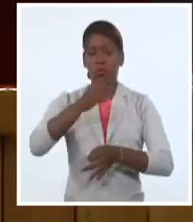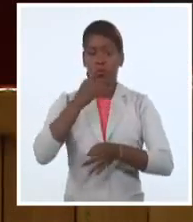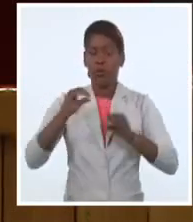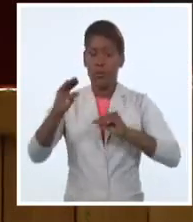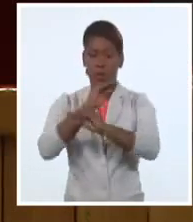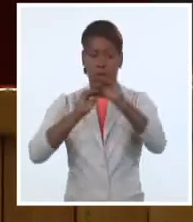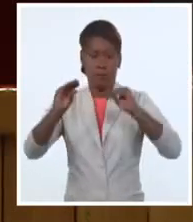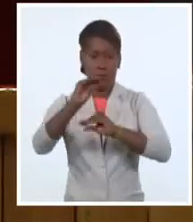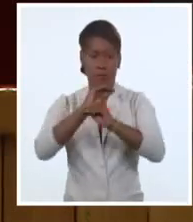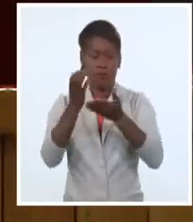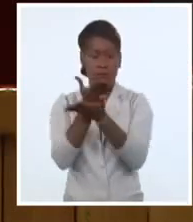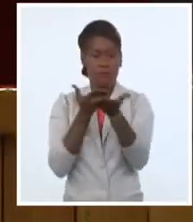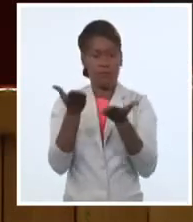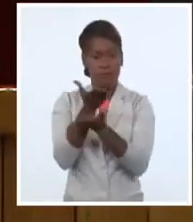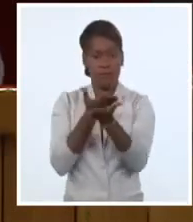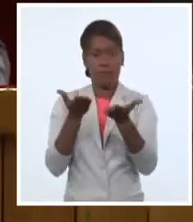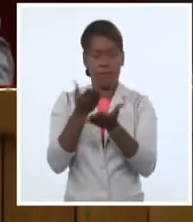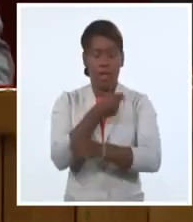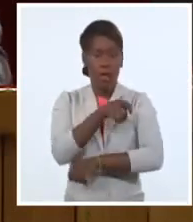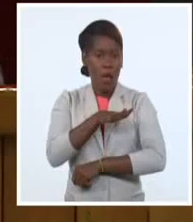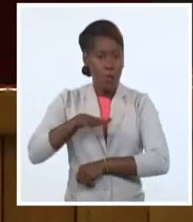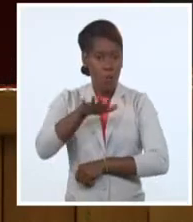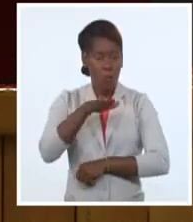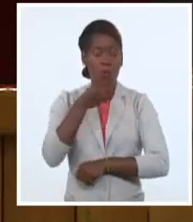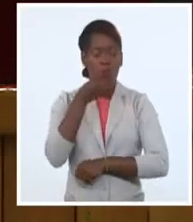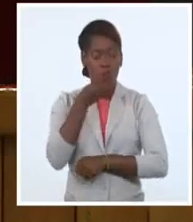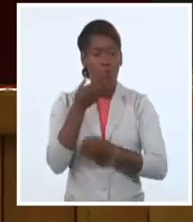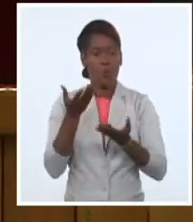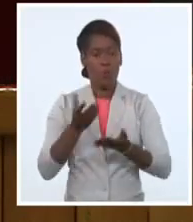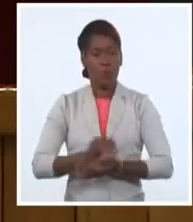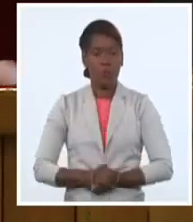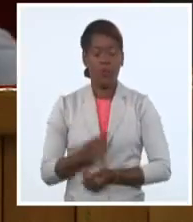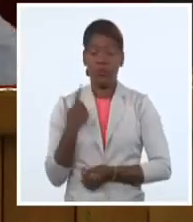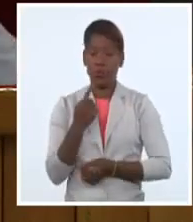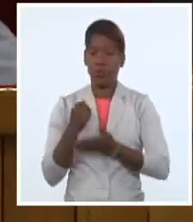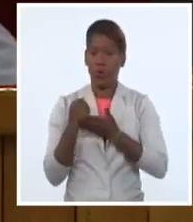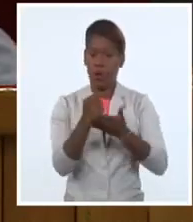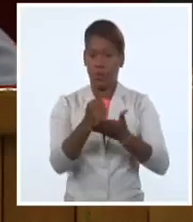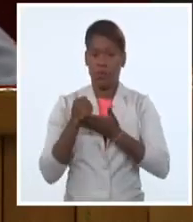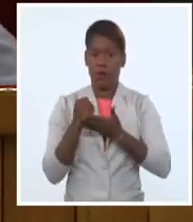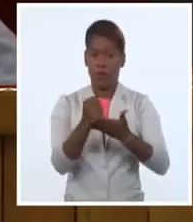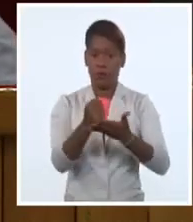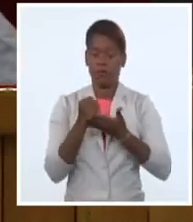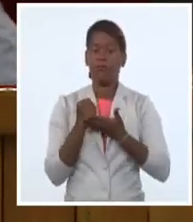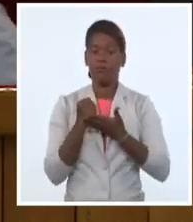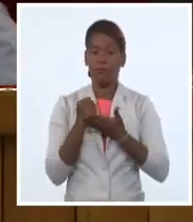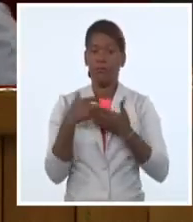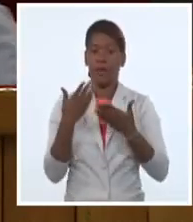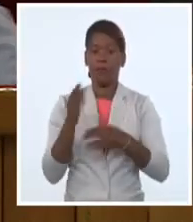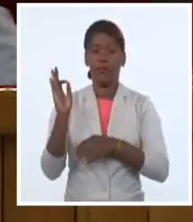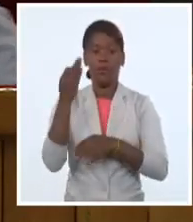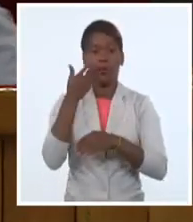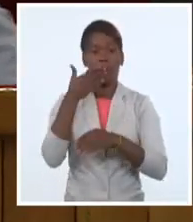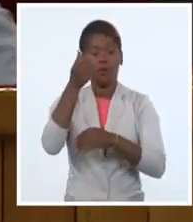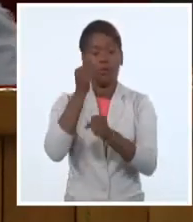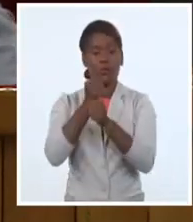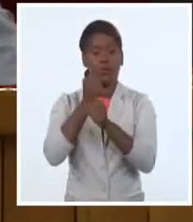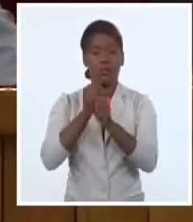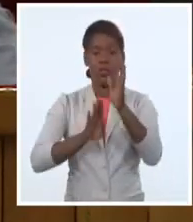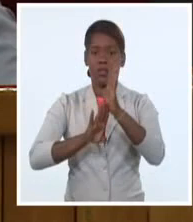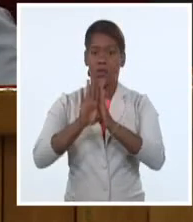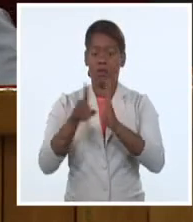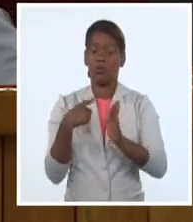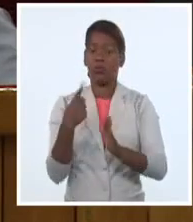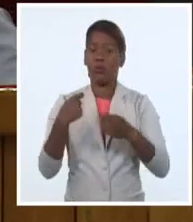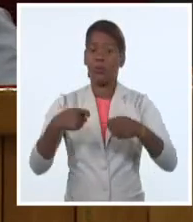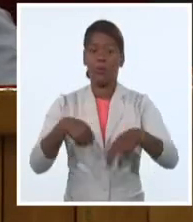sino también con las de nuestra población. Nos apoyaremos en ellas para perfeccionar nuestra labor con la